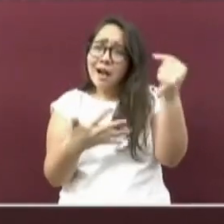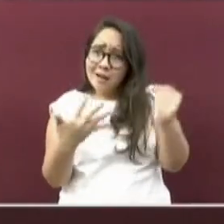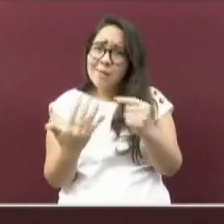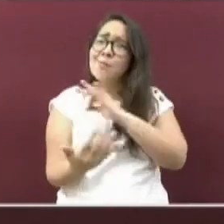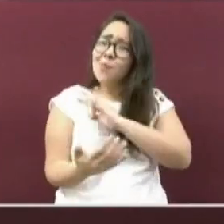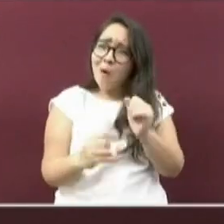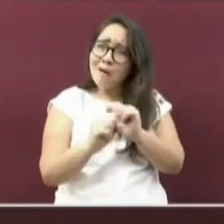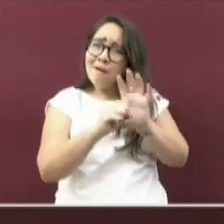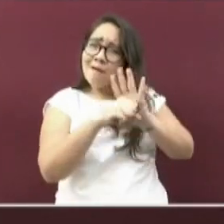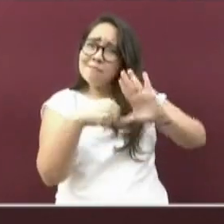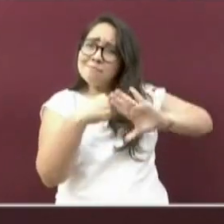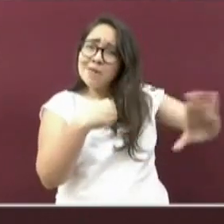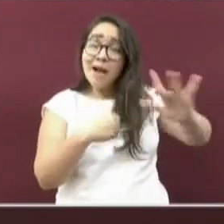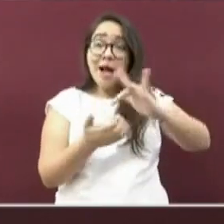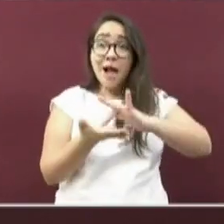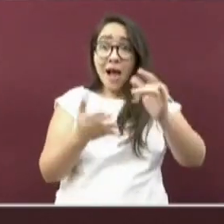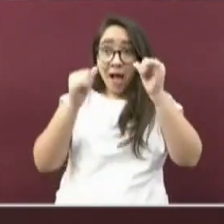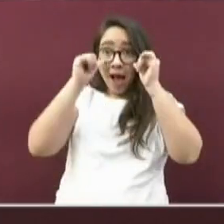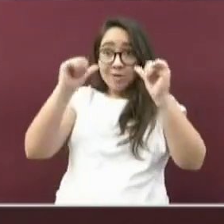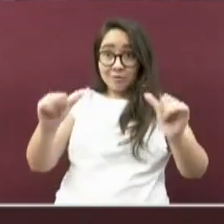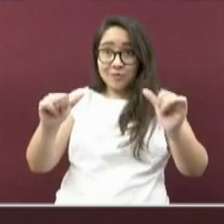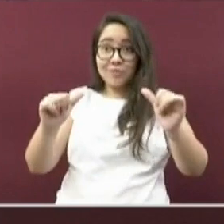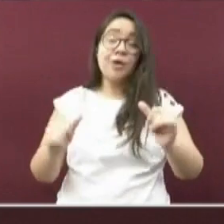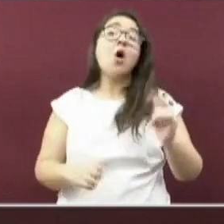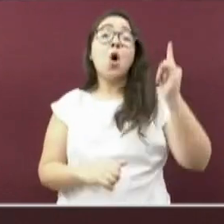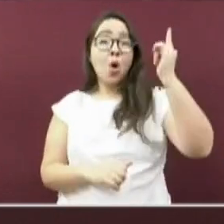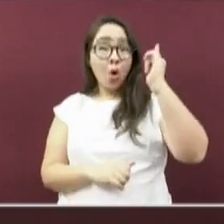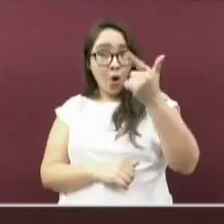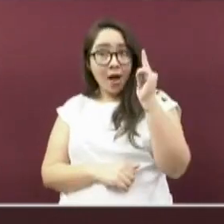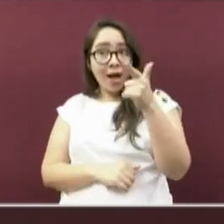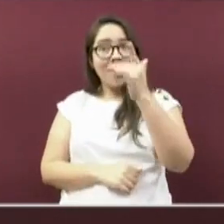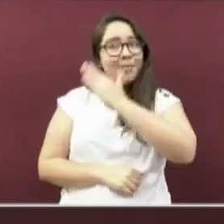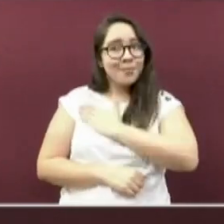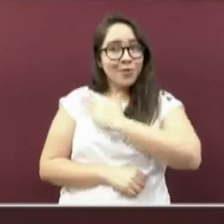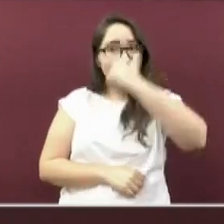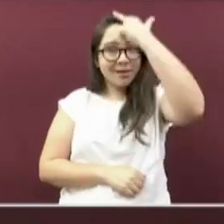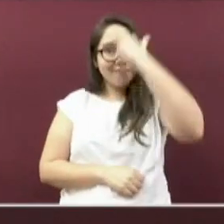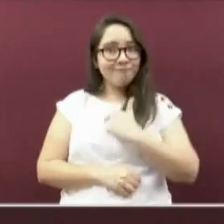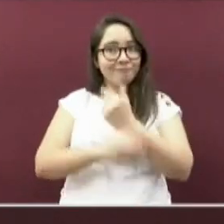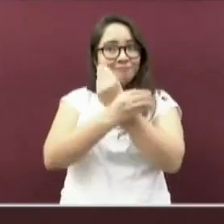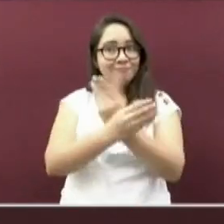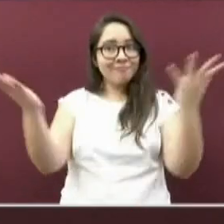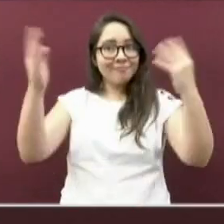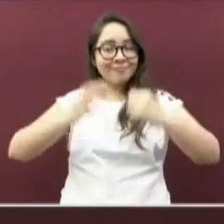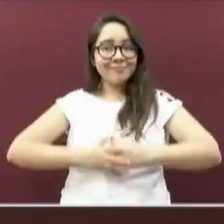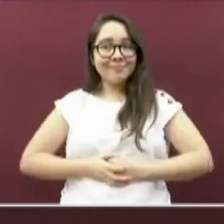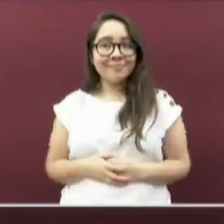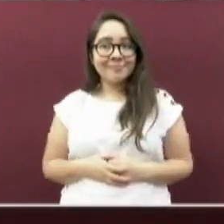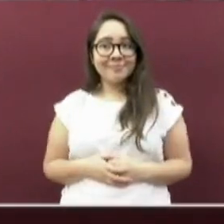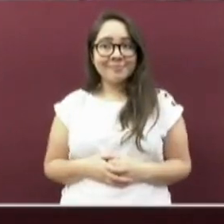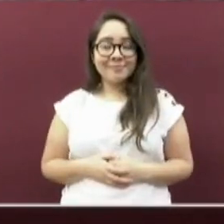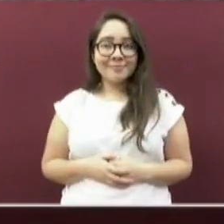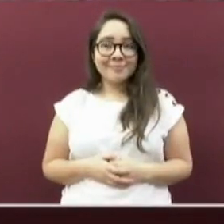el coronavirus. Agradezco su atención y que pasen ustedes muy, pero muy buenas noches.